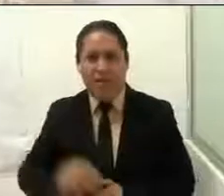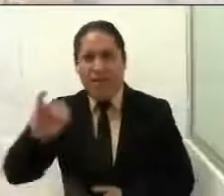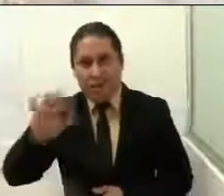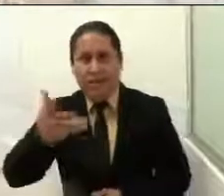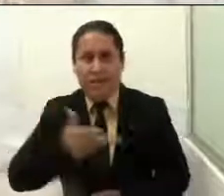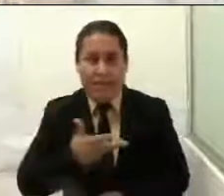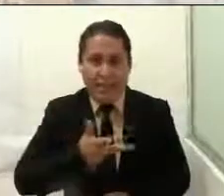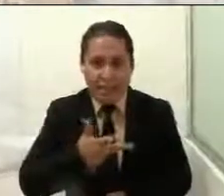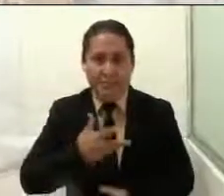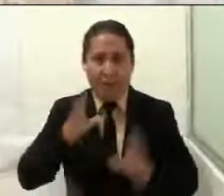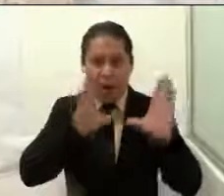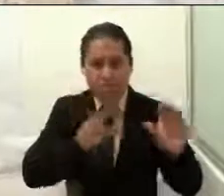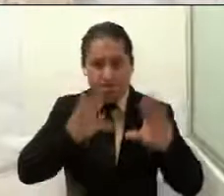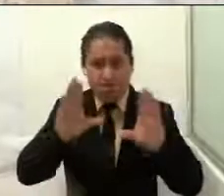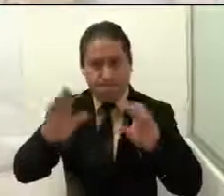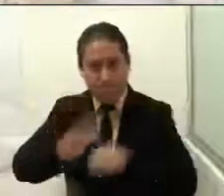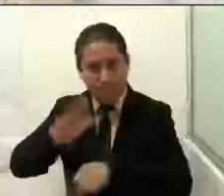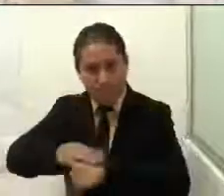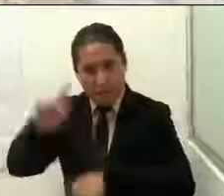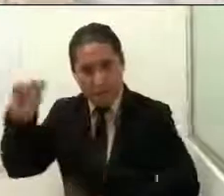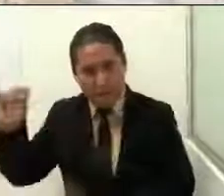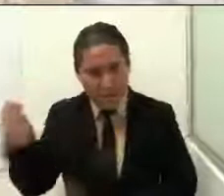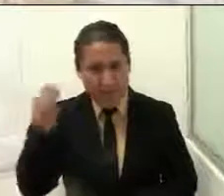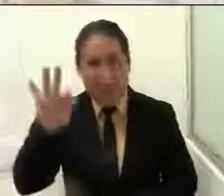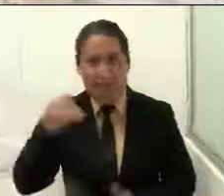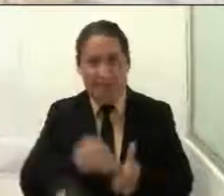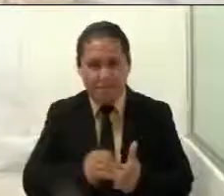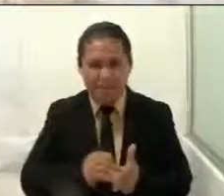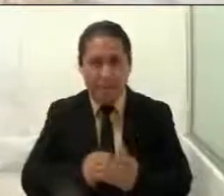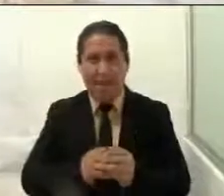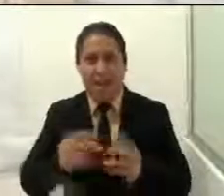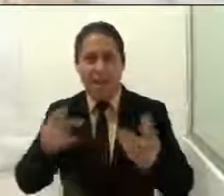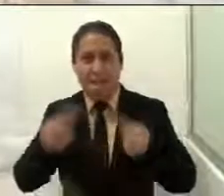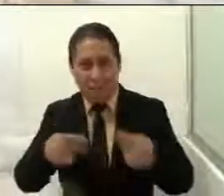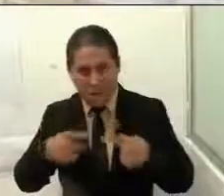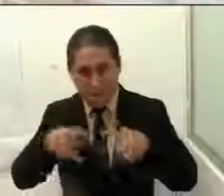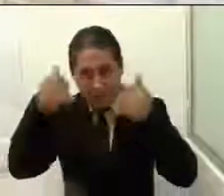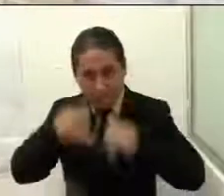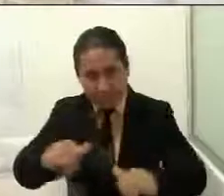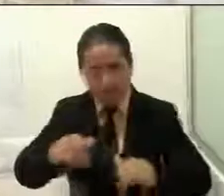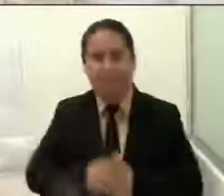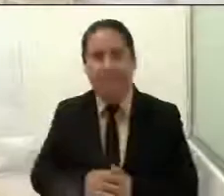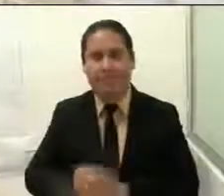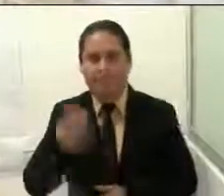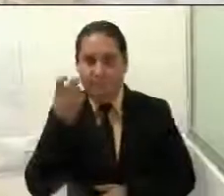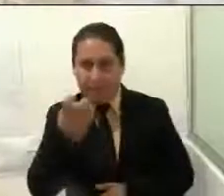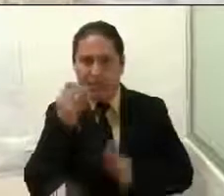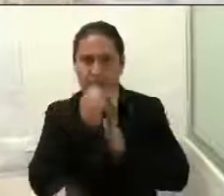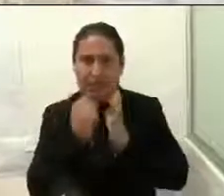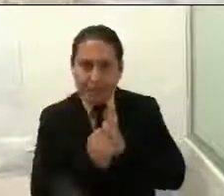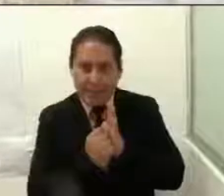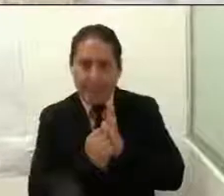y asistencia técnica a 3.000 productores ganaderos en los sistemas productos